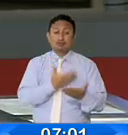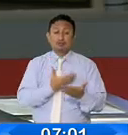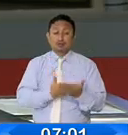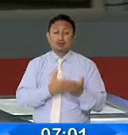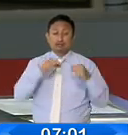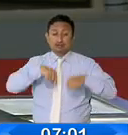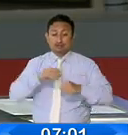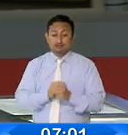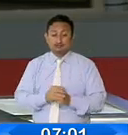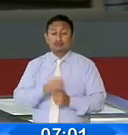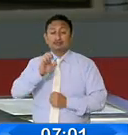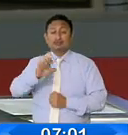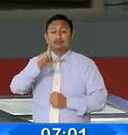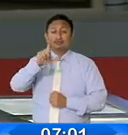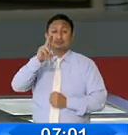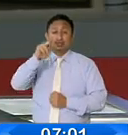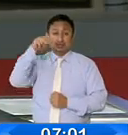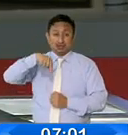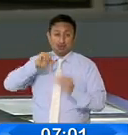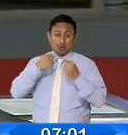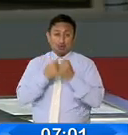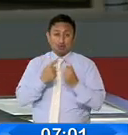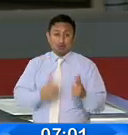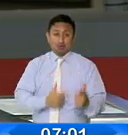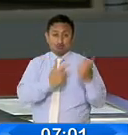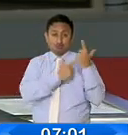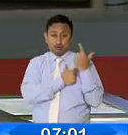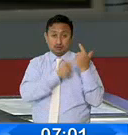del grupo armado irregular